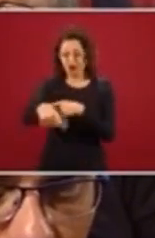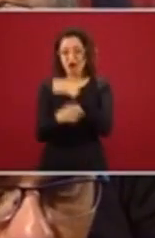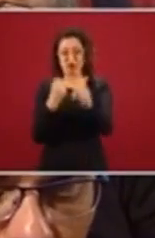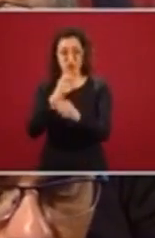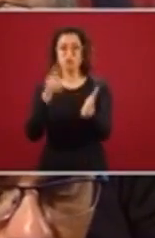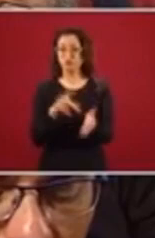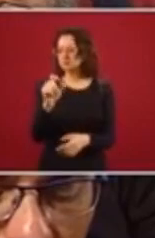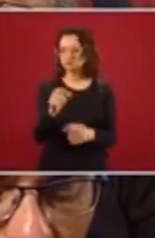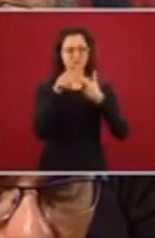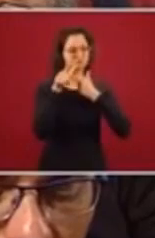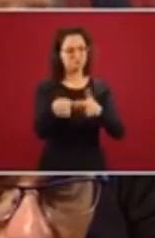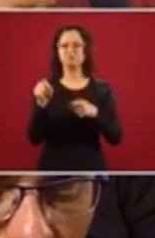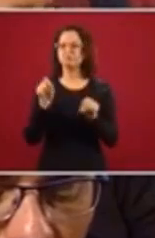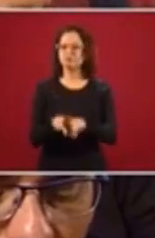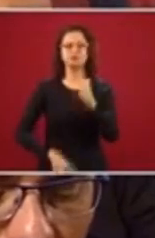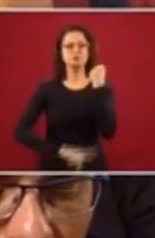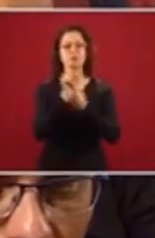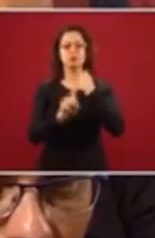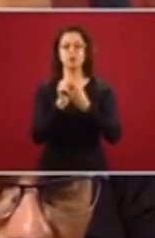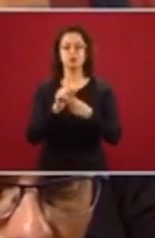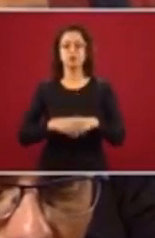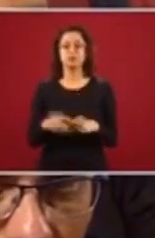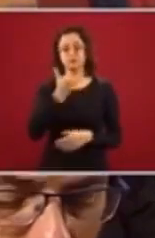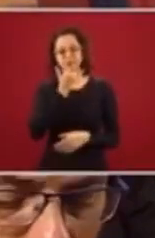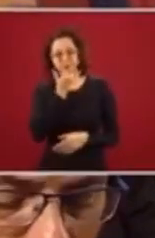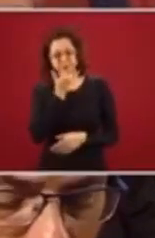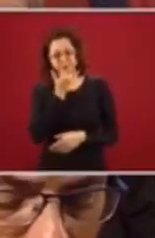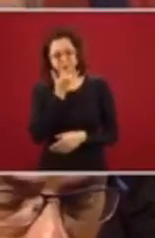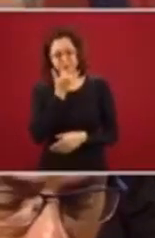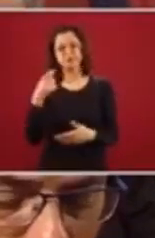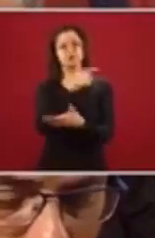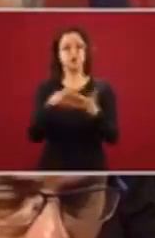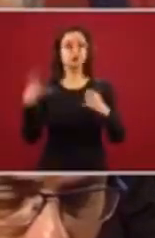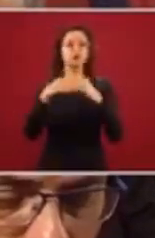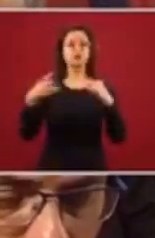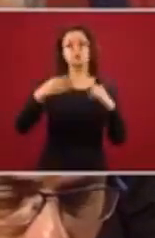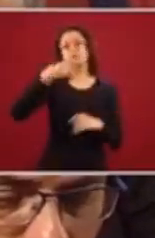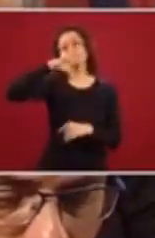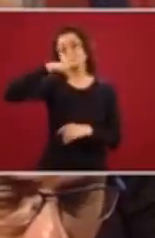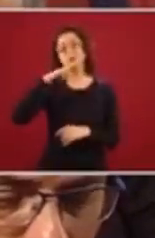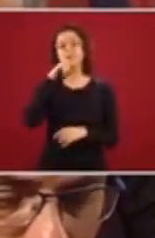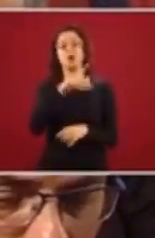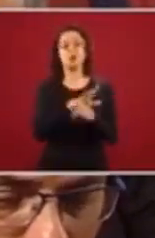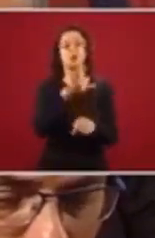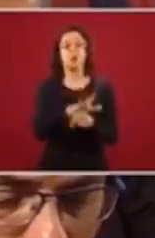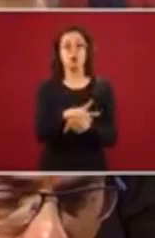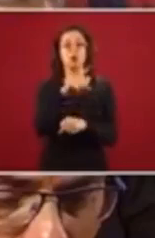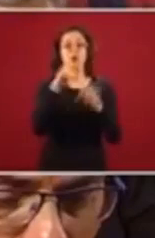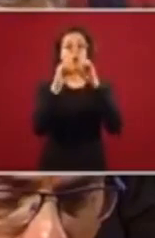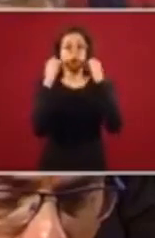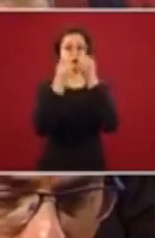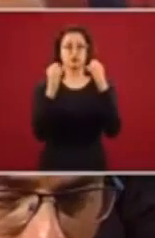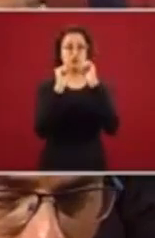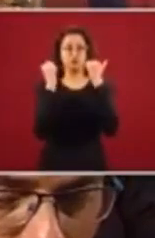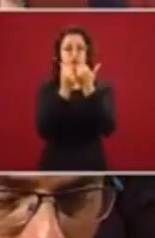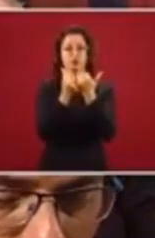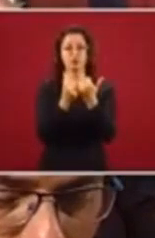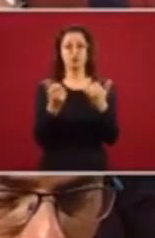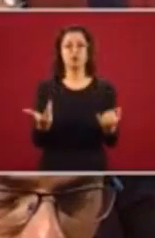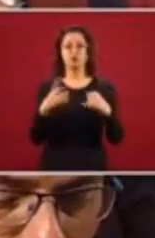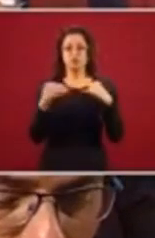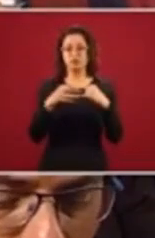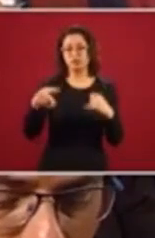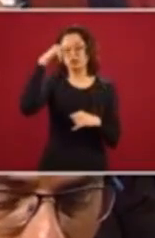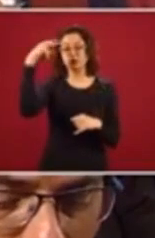año también irregularidades. Para 2020 se compró semilla de maíz a la organización, a la Asociación Civil,